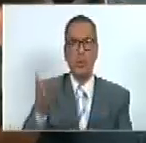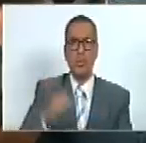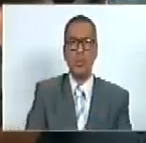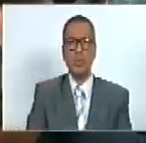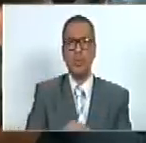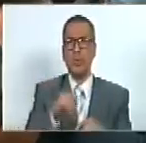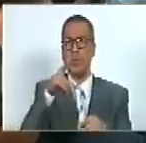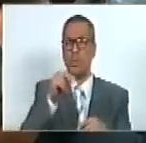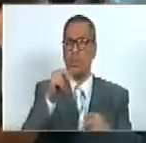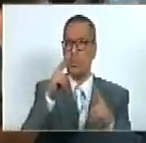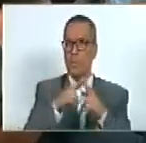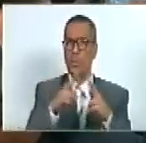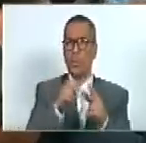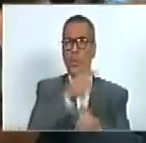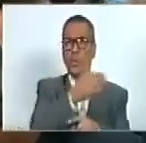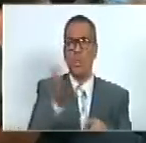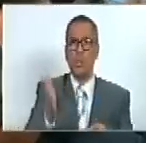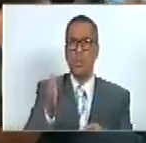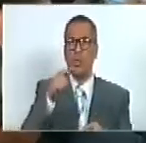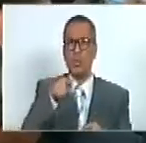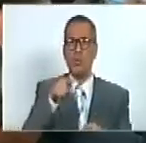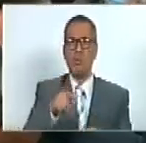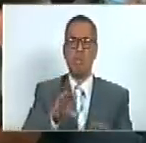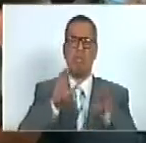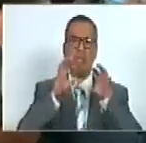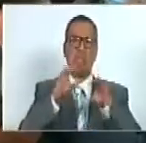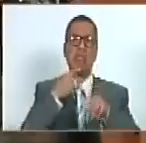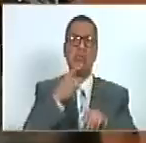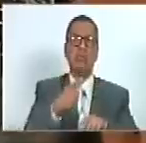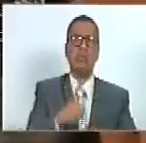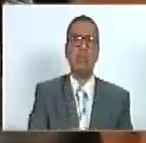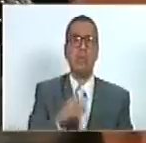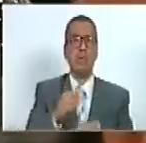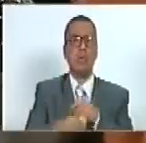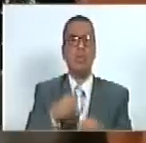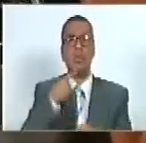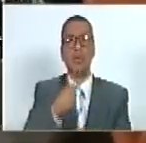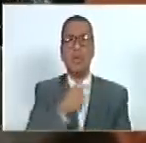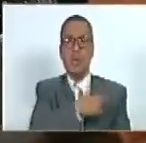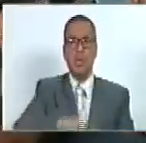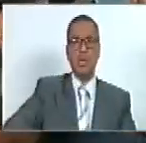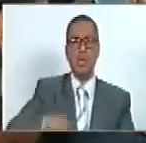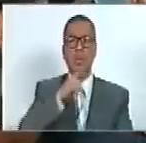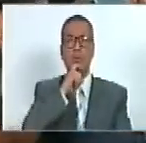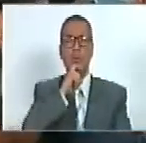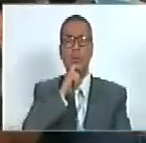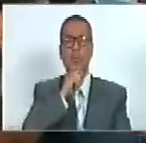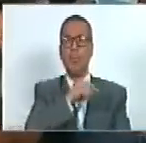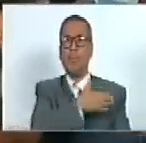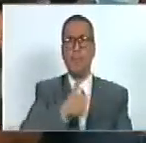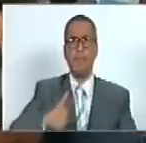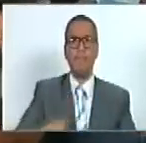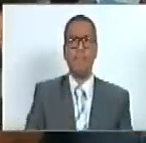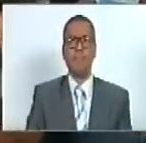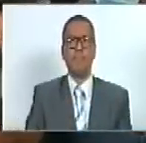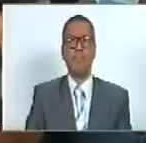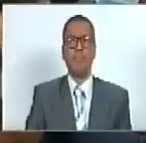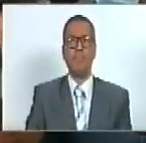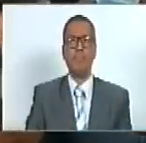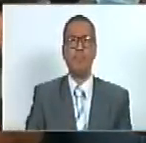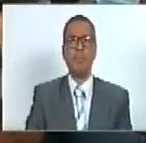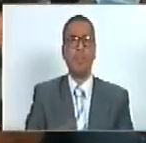conocen, eso que ustedes se burlan. Así es que, querido presidente,